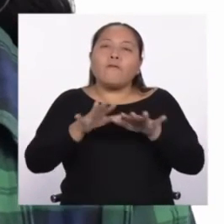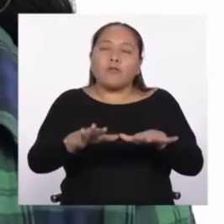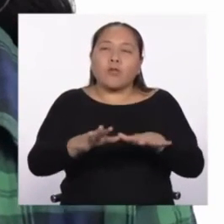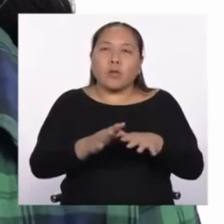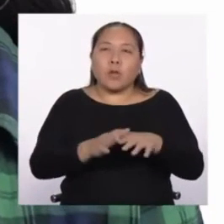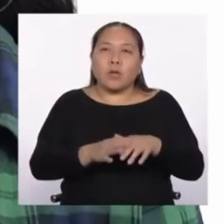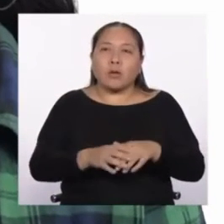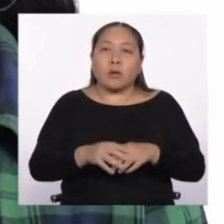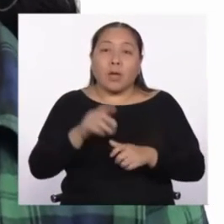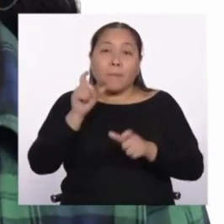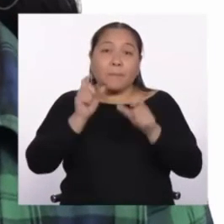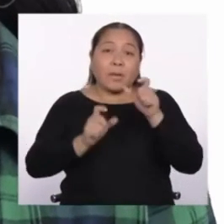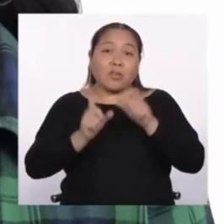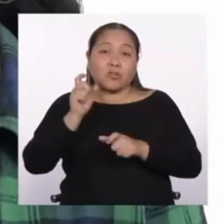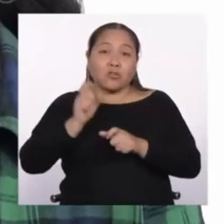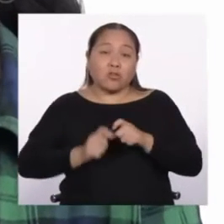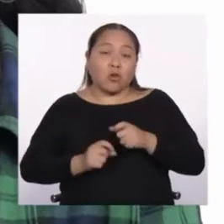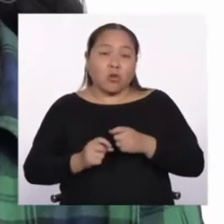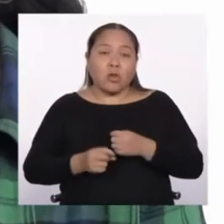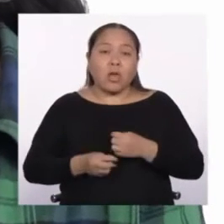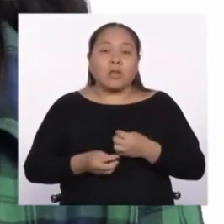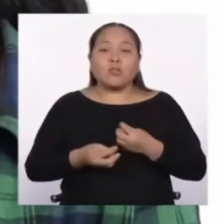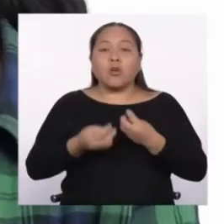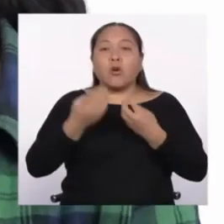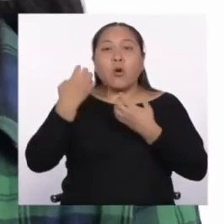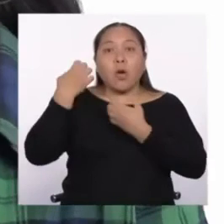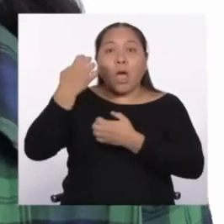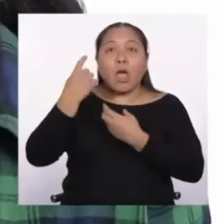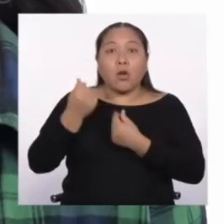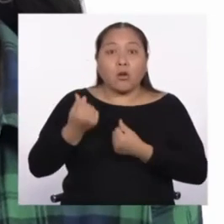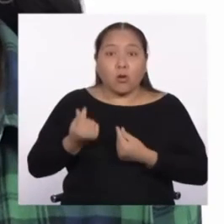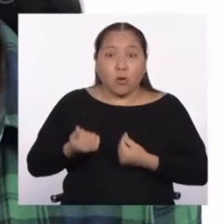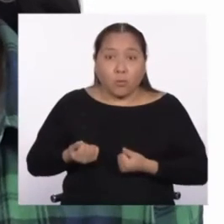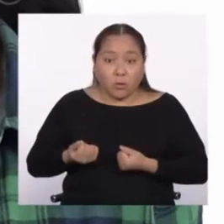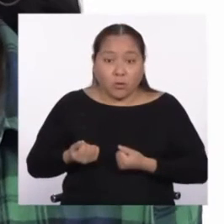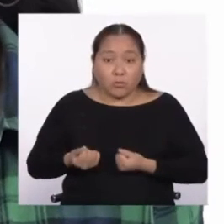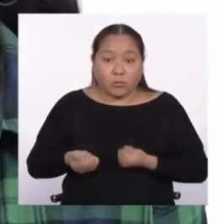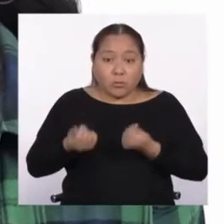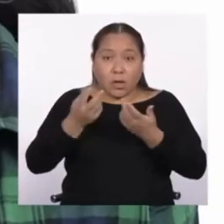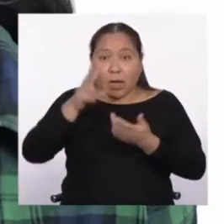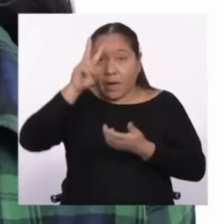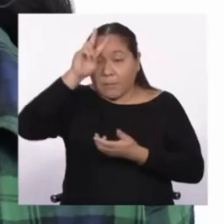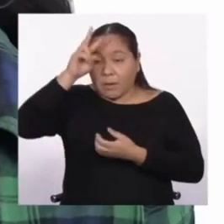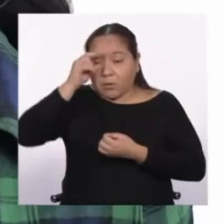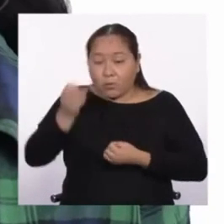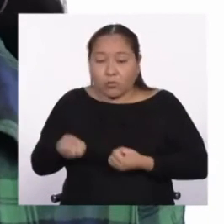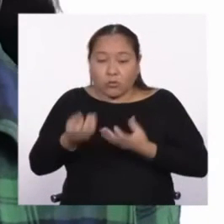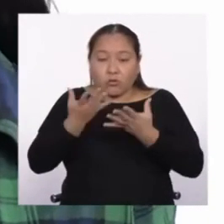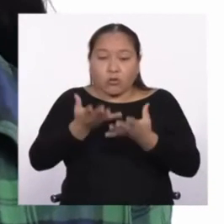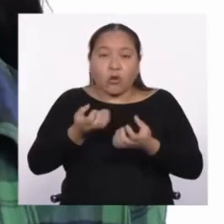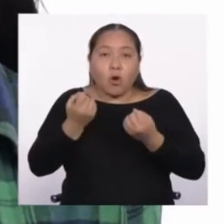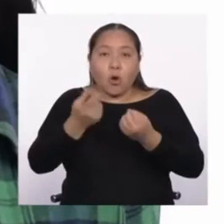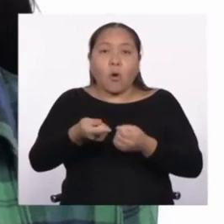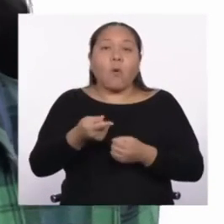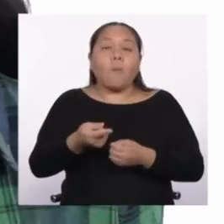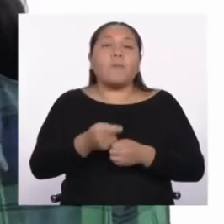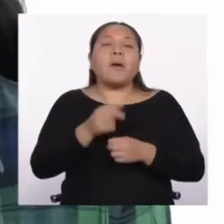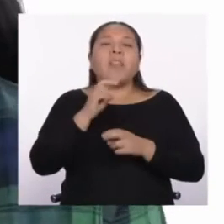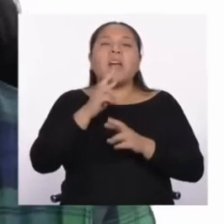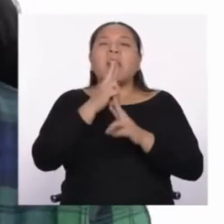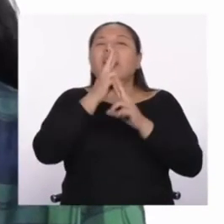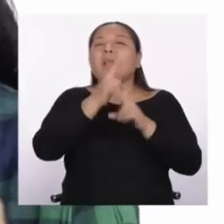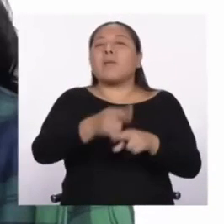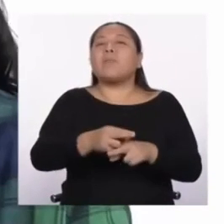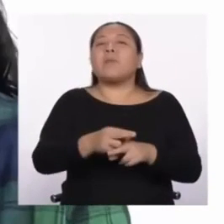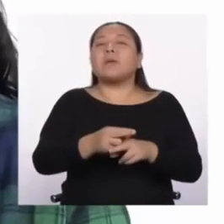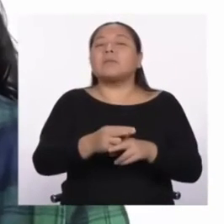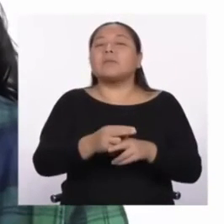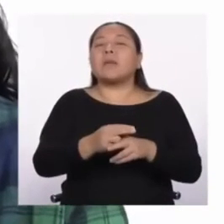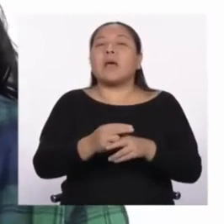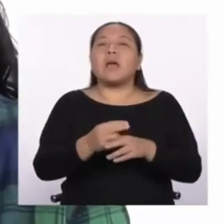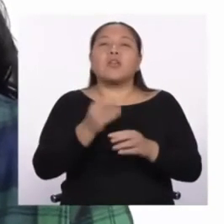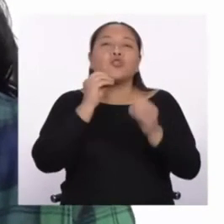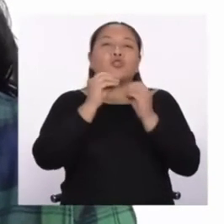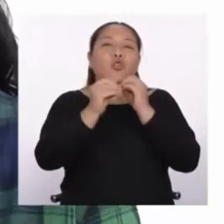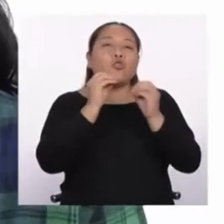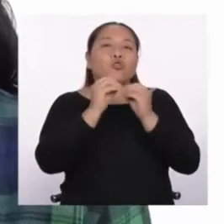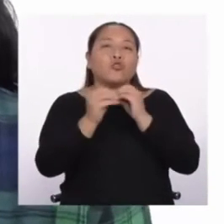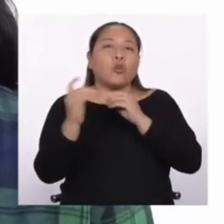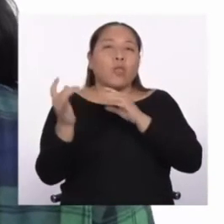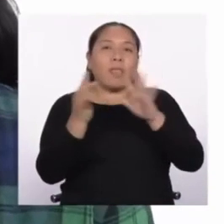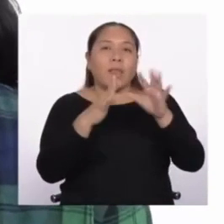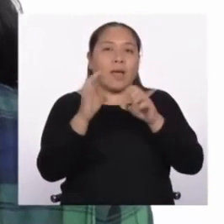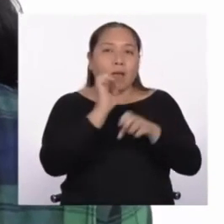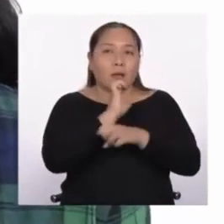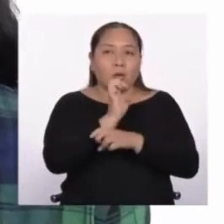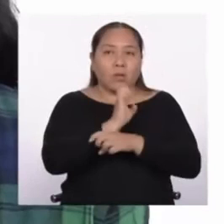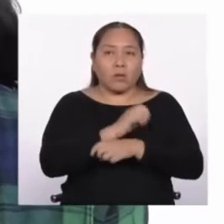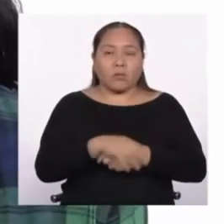recursos humanos y económicos que el Perú movilizó en el resultado de la guerra con el Ecuador? Segunda